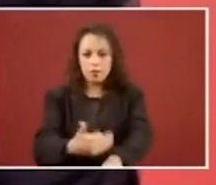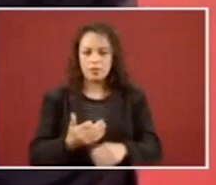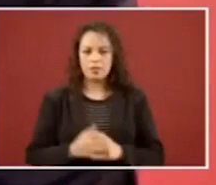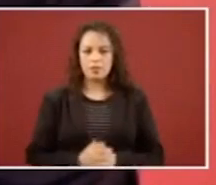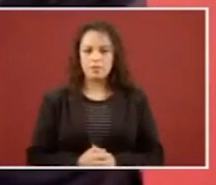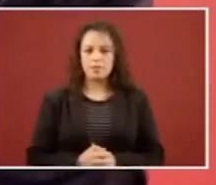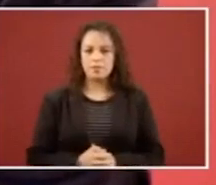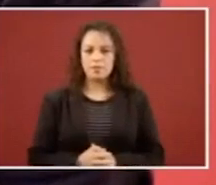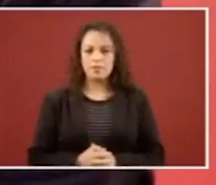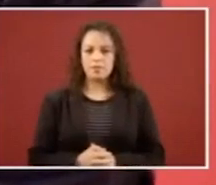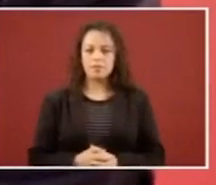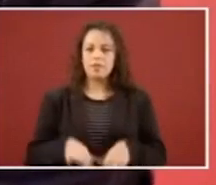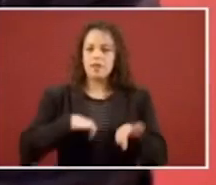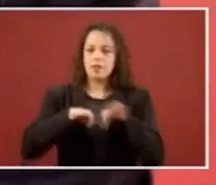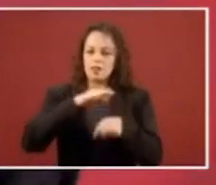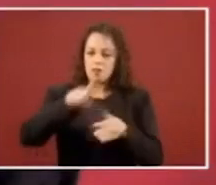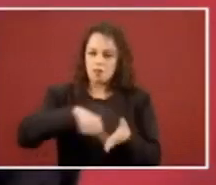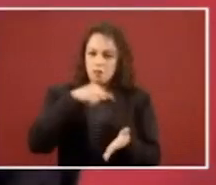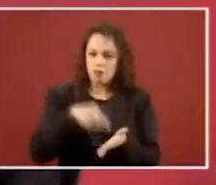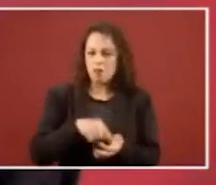en nuestros centros de trabajo,